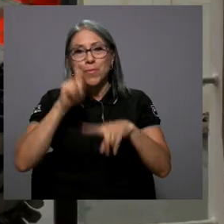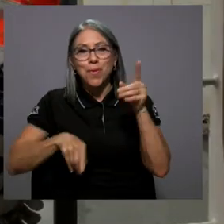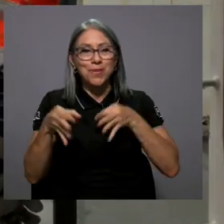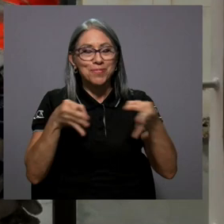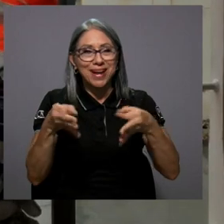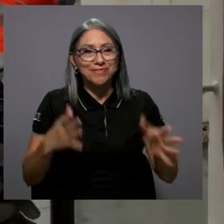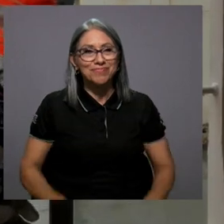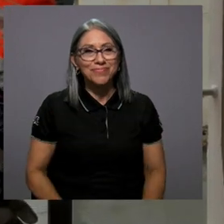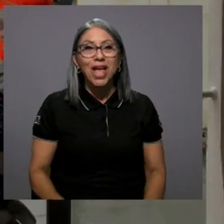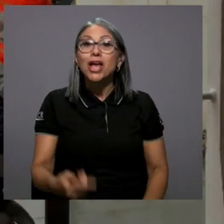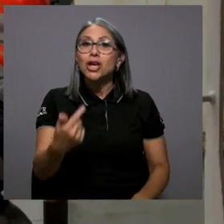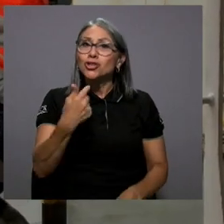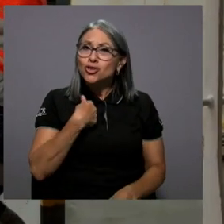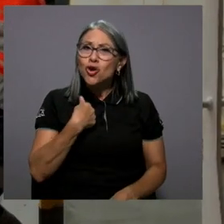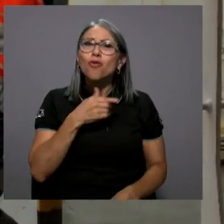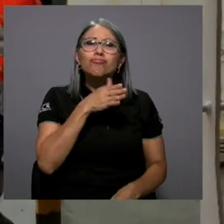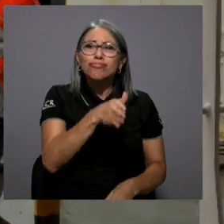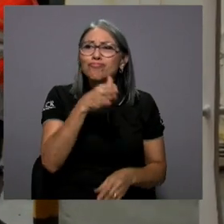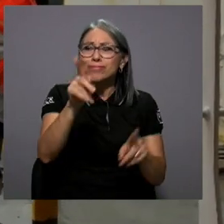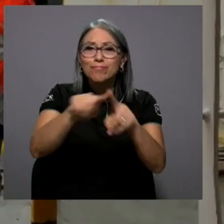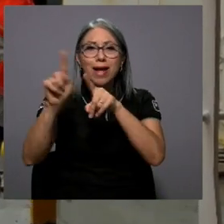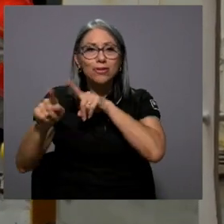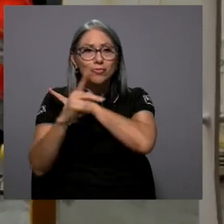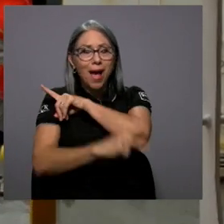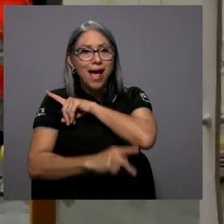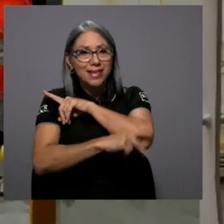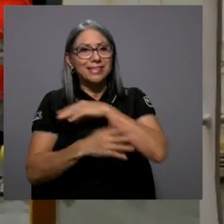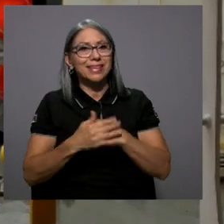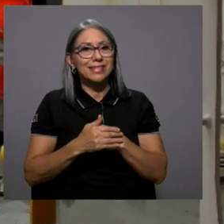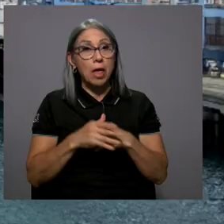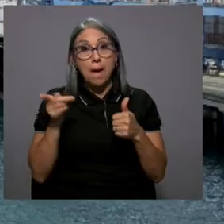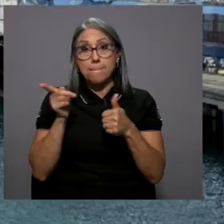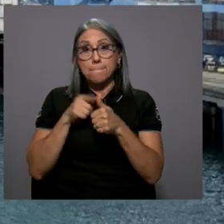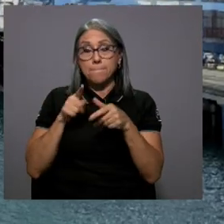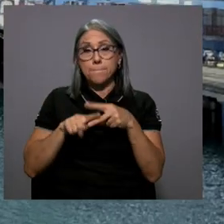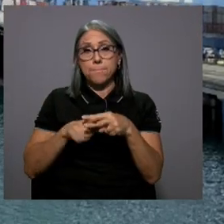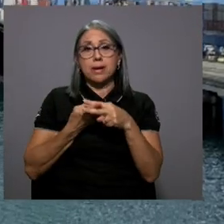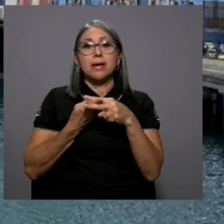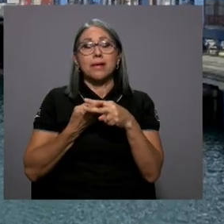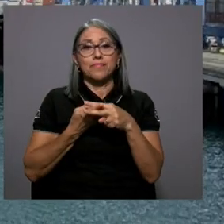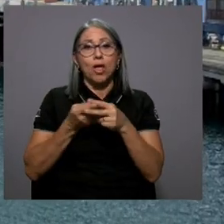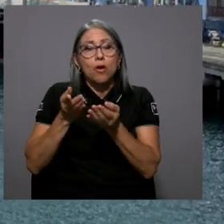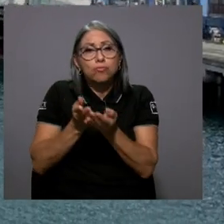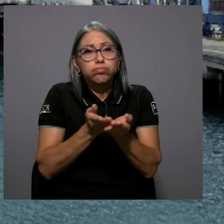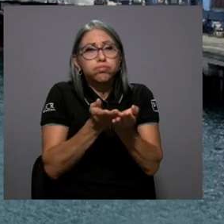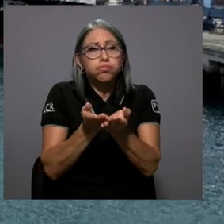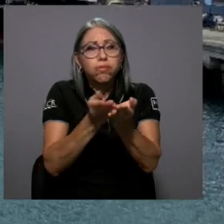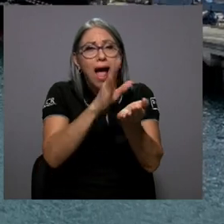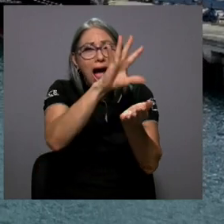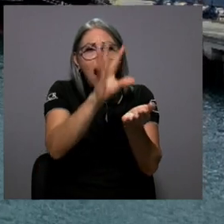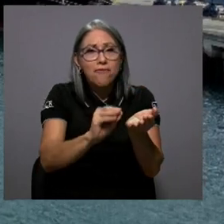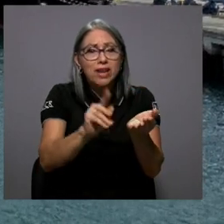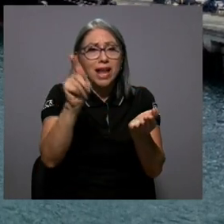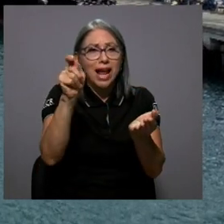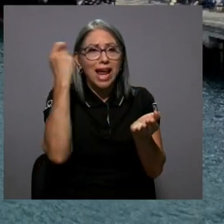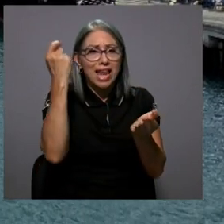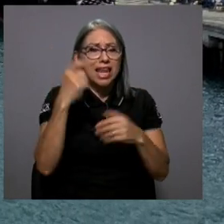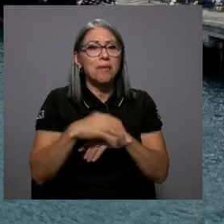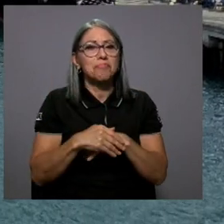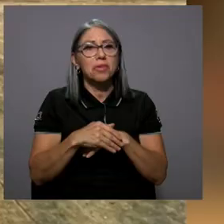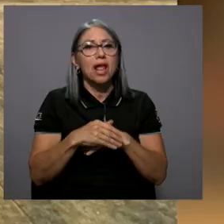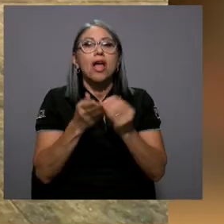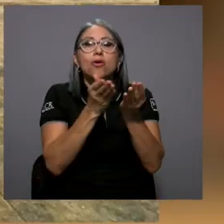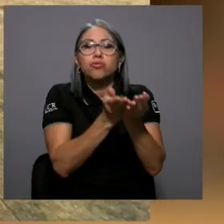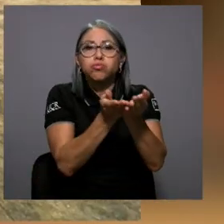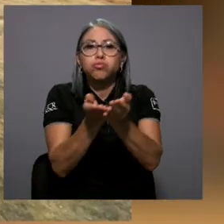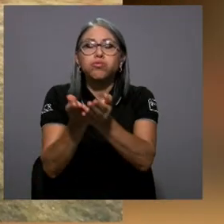inexplicable. Yo estuve por varios países. Inicialmente embarqué en África, en Kenia.